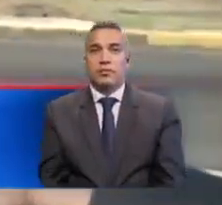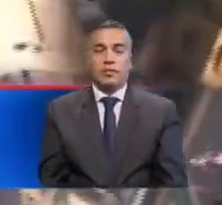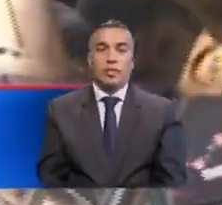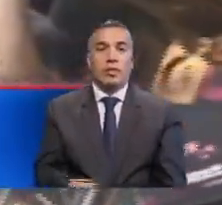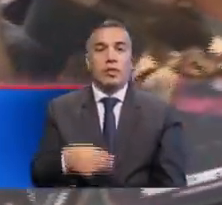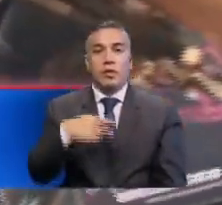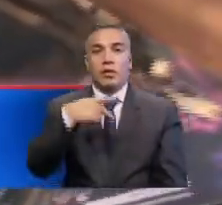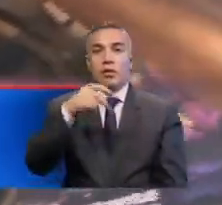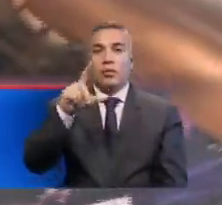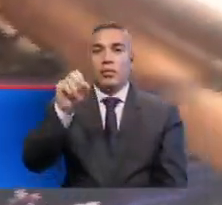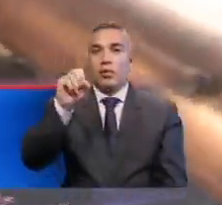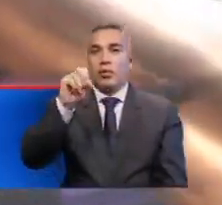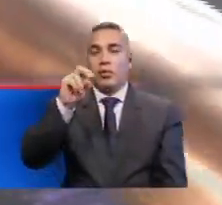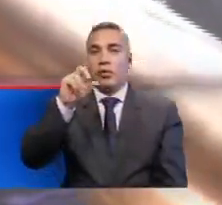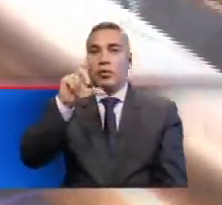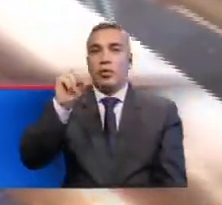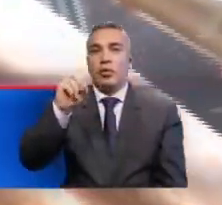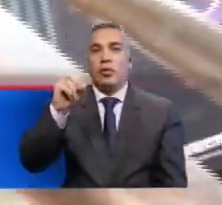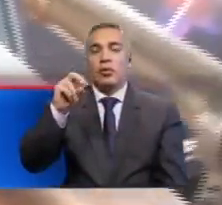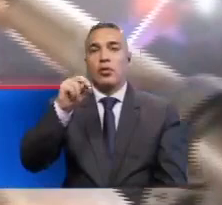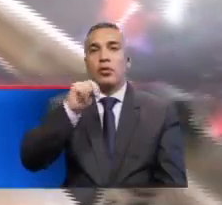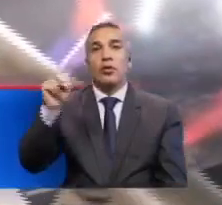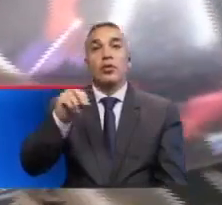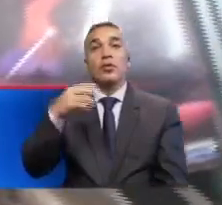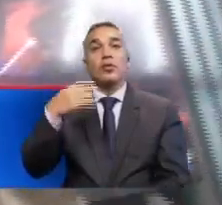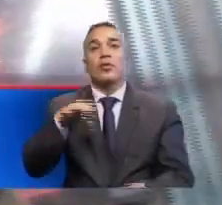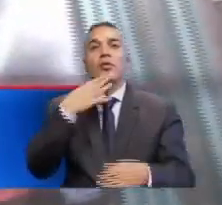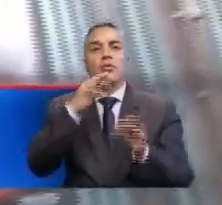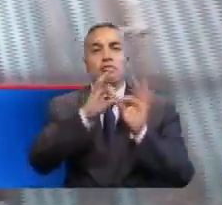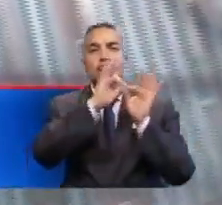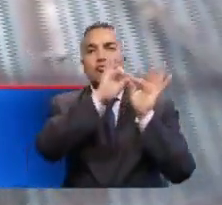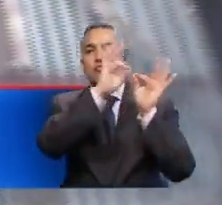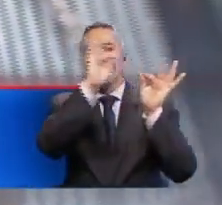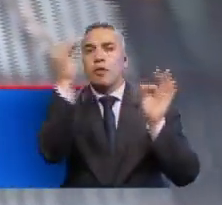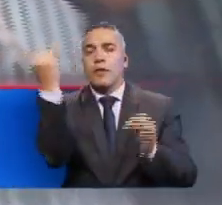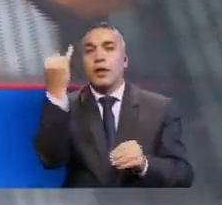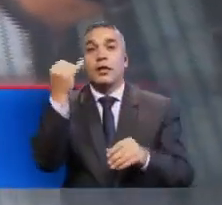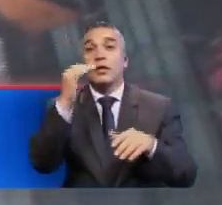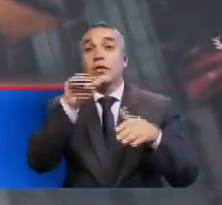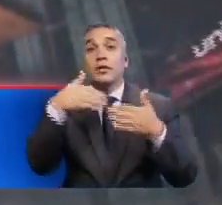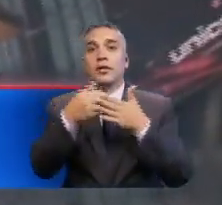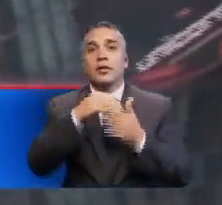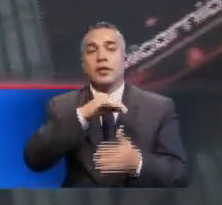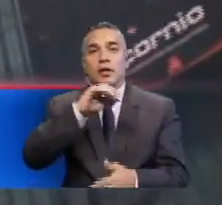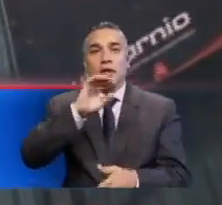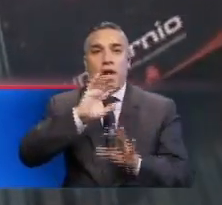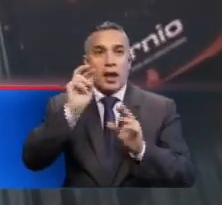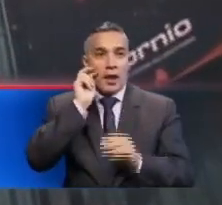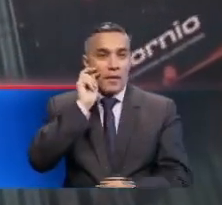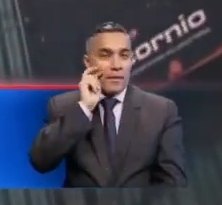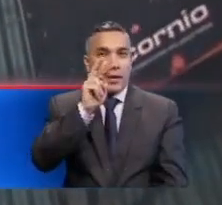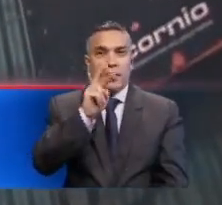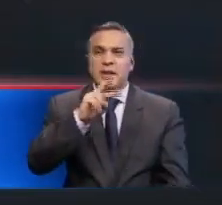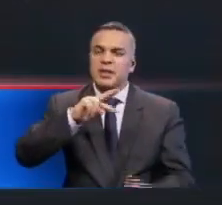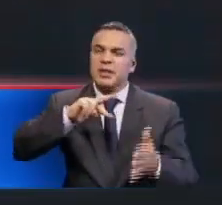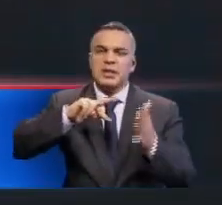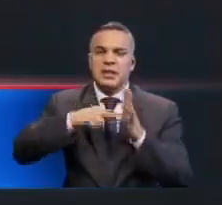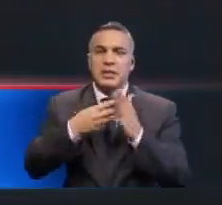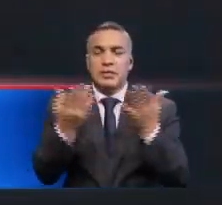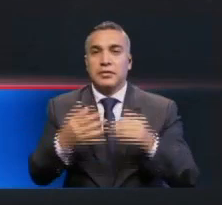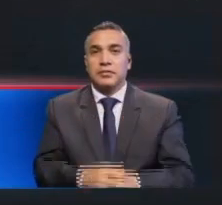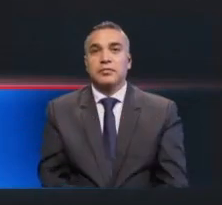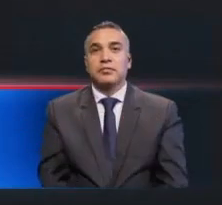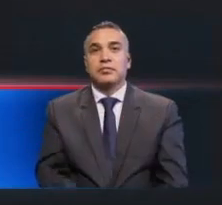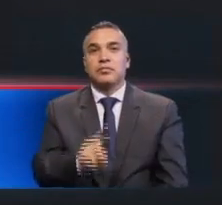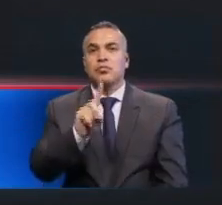norte. Llamado como cometa verde, fue recientemente descubierto en la órbita de Júpiter. Y en términos generales, el